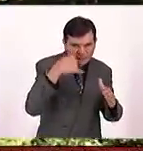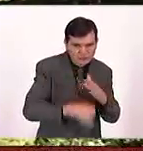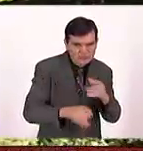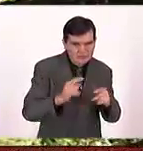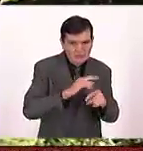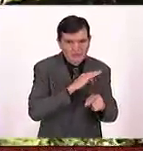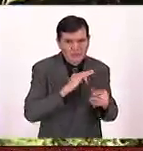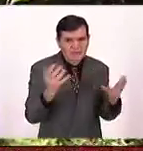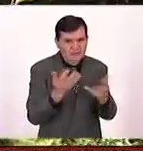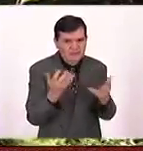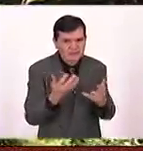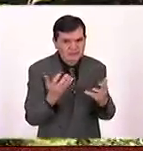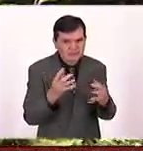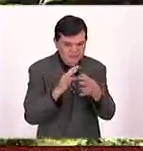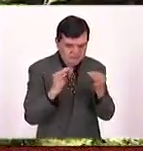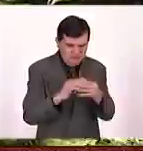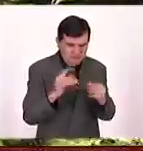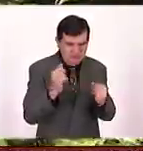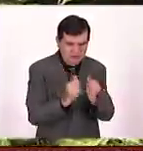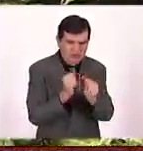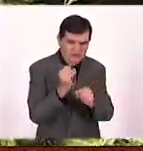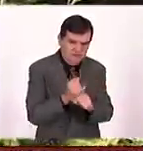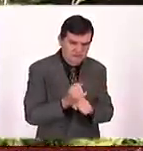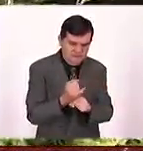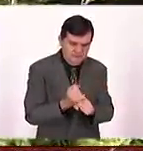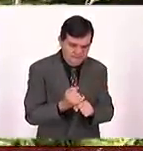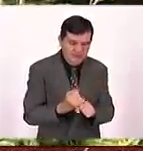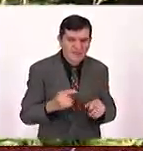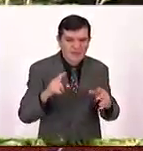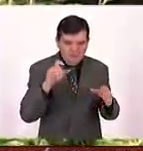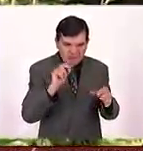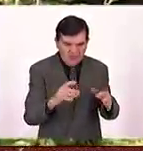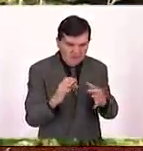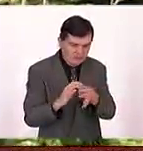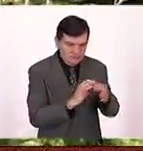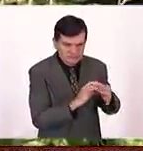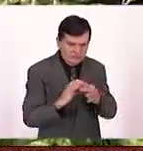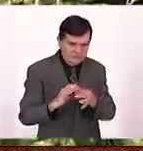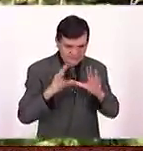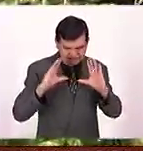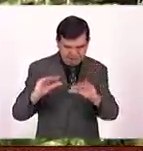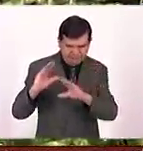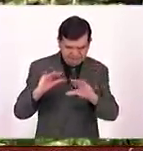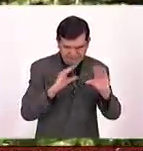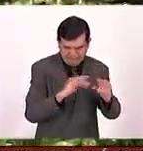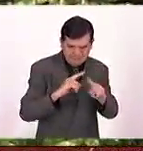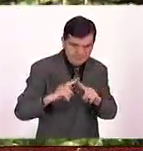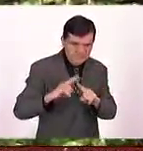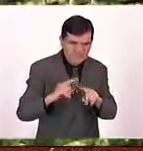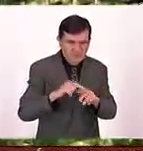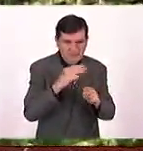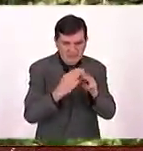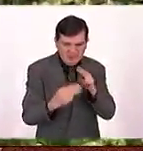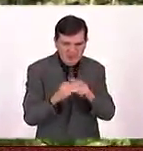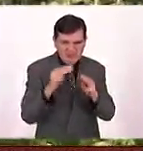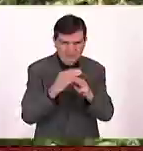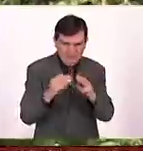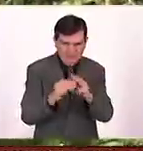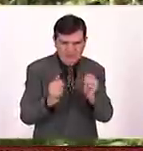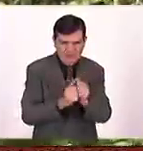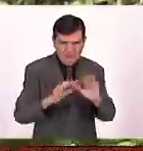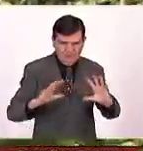de definir una investigación. Y a la par de esto se le empiezan a dar todo un conjunto de materias con un